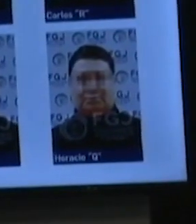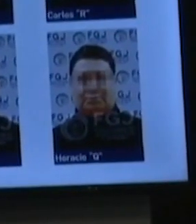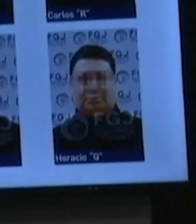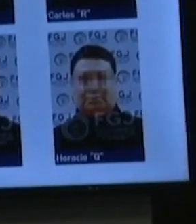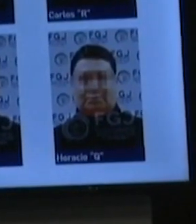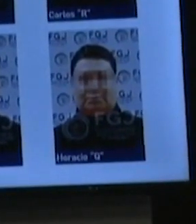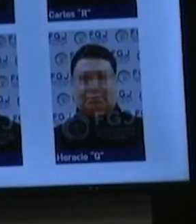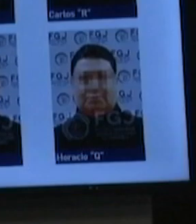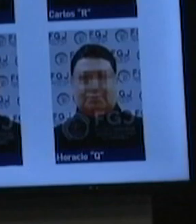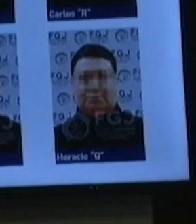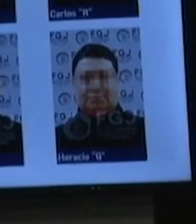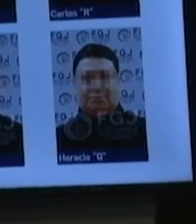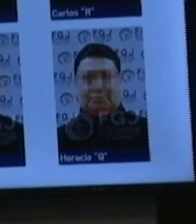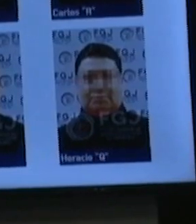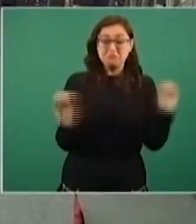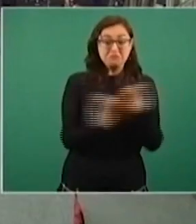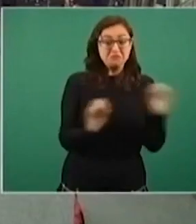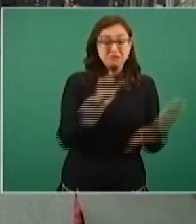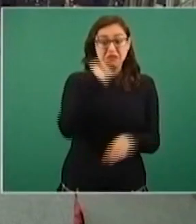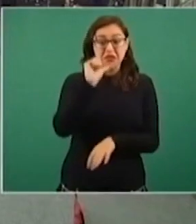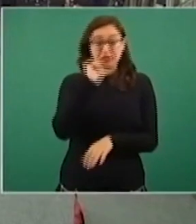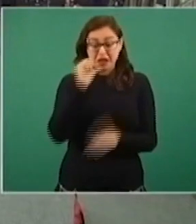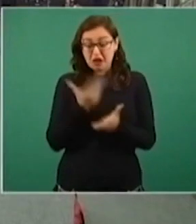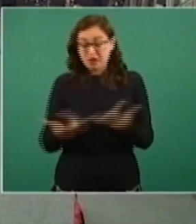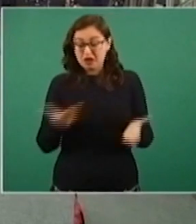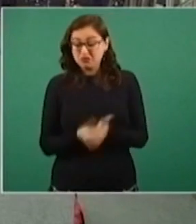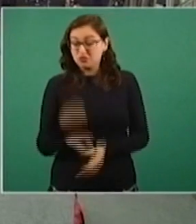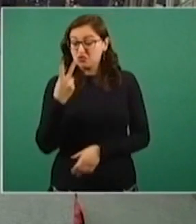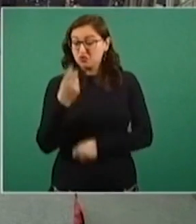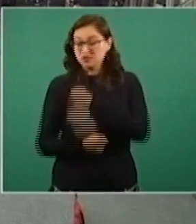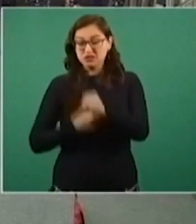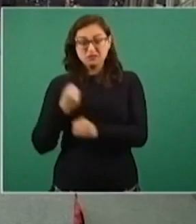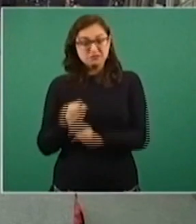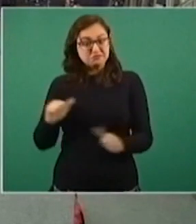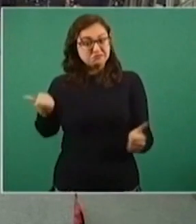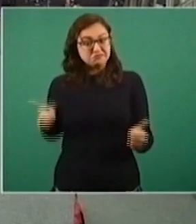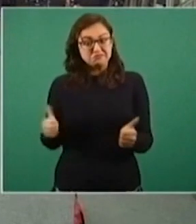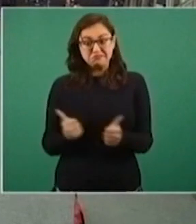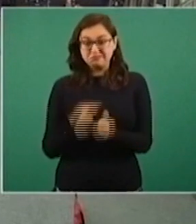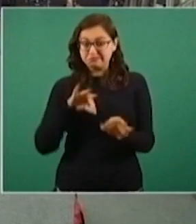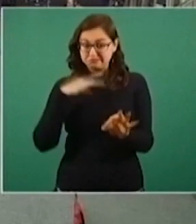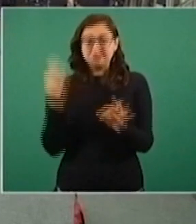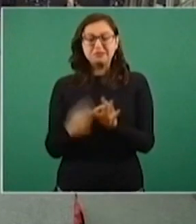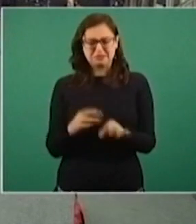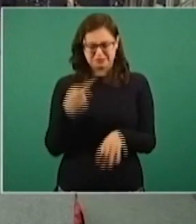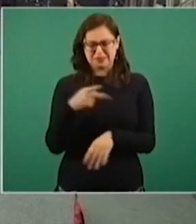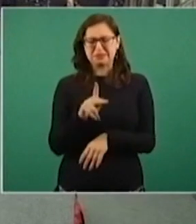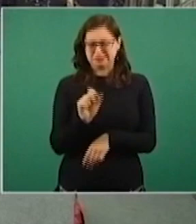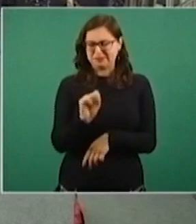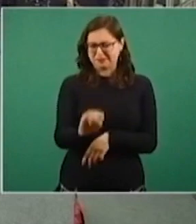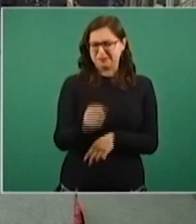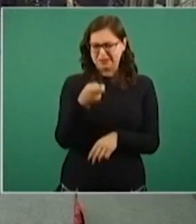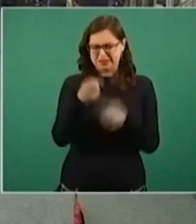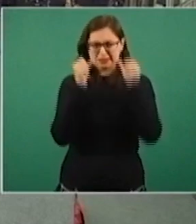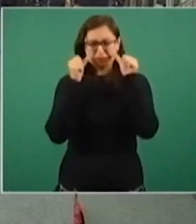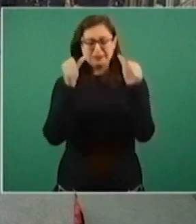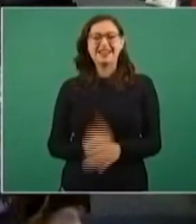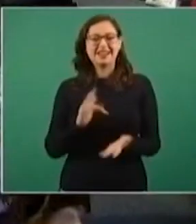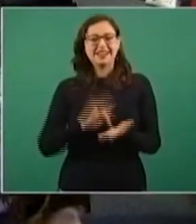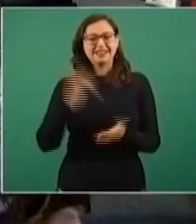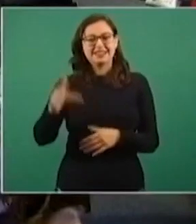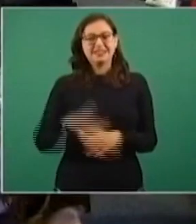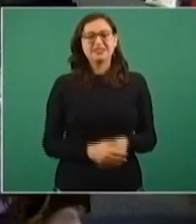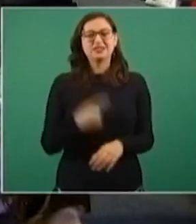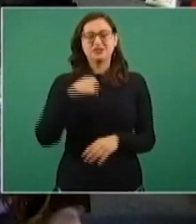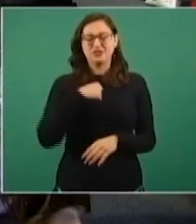los asesinatos o solo los encubrieron. Además de los agentes estatales, está en el punto de mira el Instituto Nacional de Migración. Al